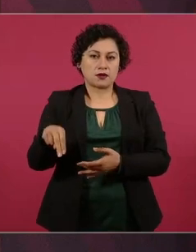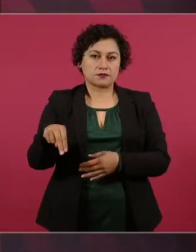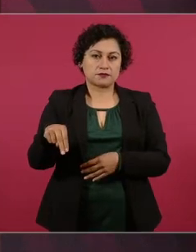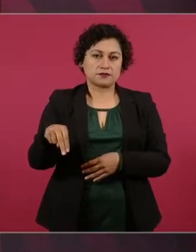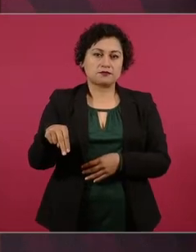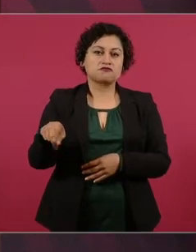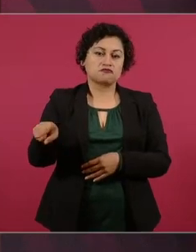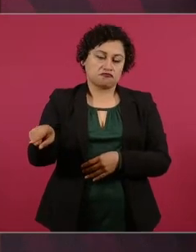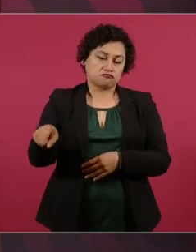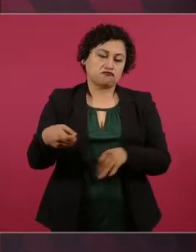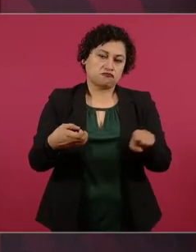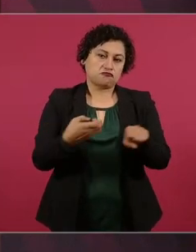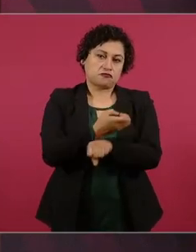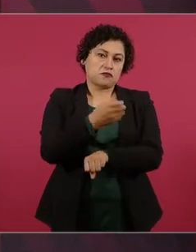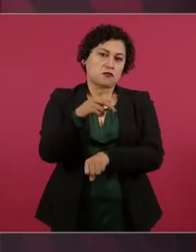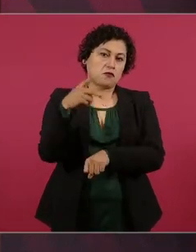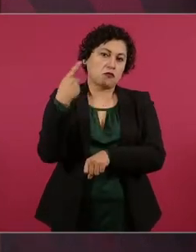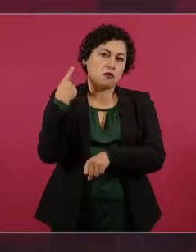Puebla,